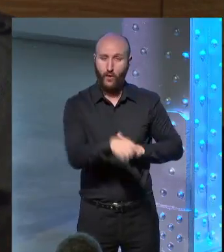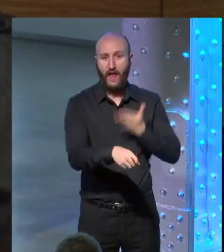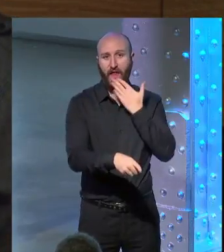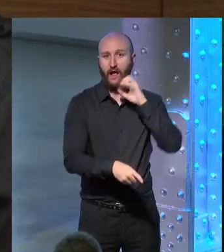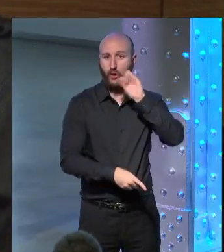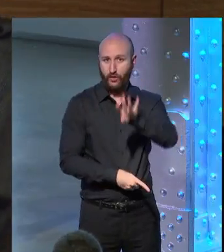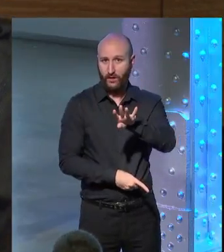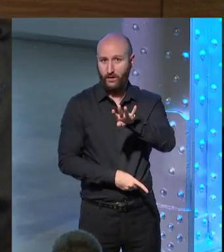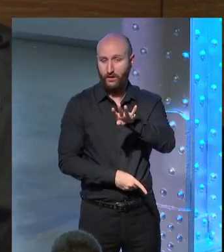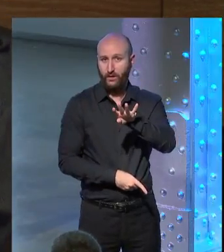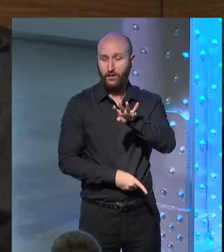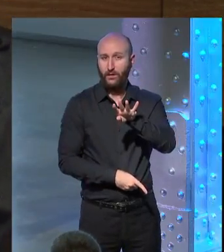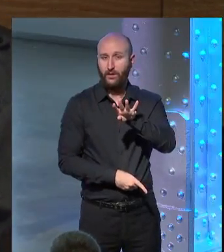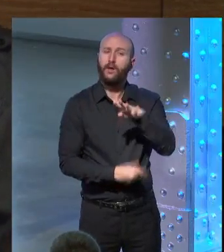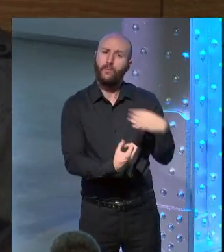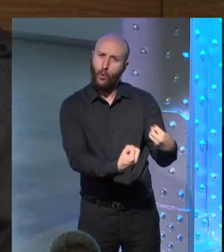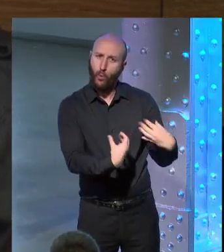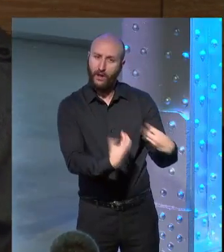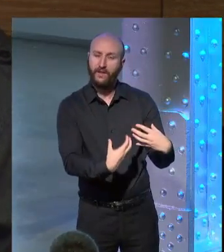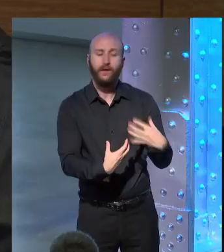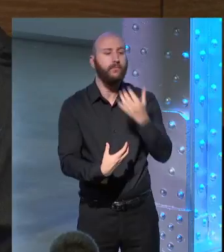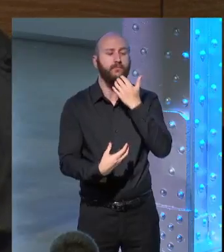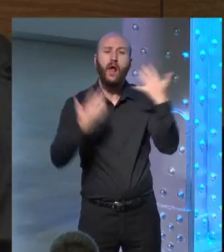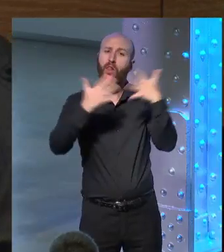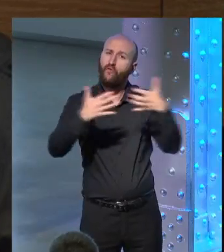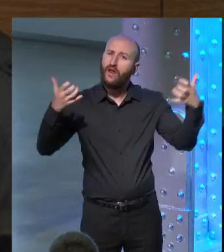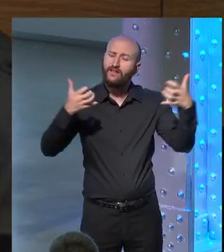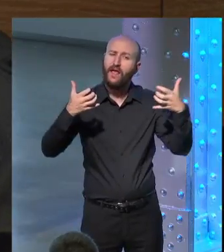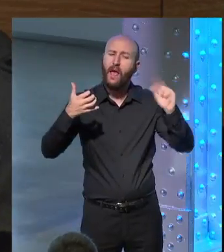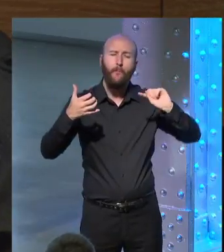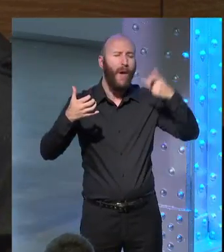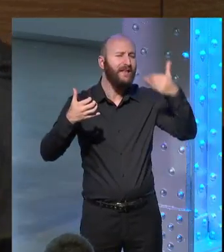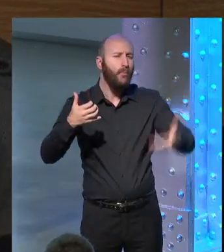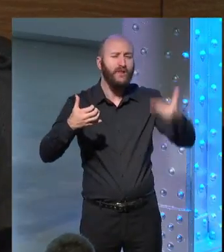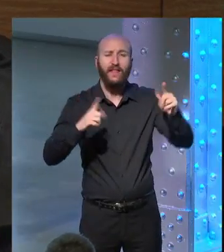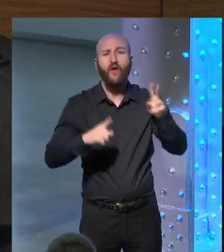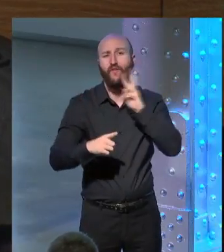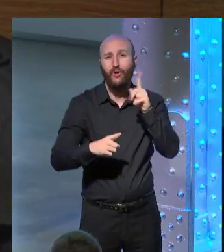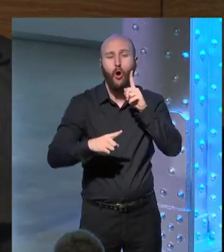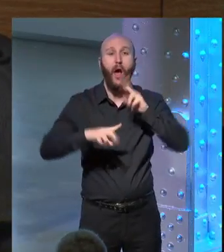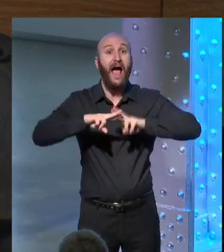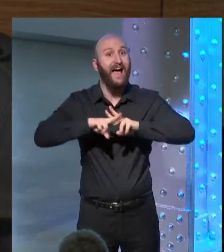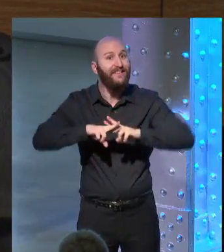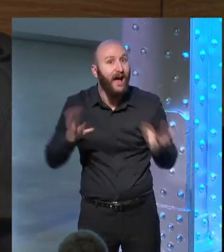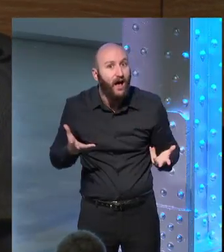años y me dice que la parte más importante de la frase no es el verbo, es el hashtag.